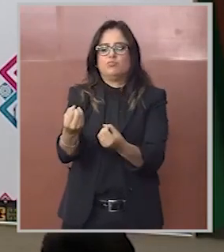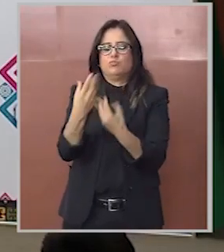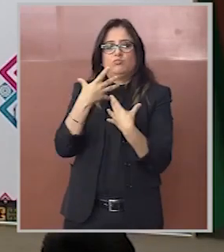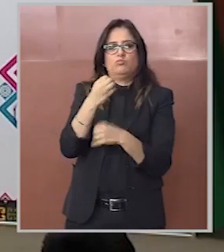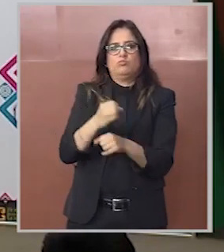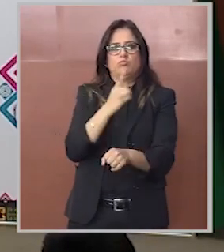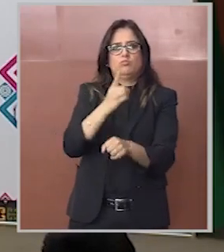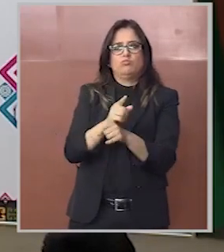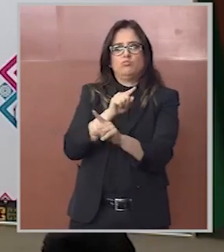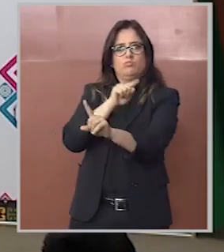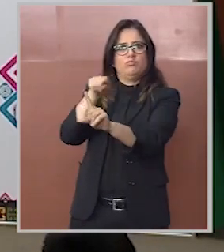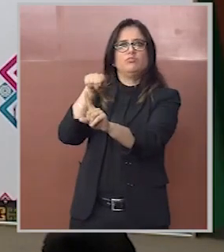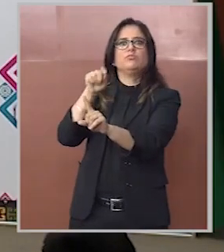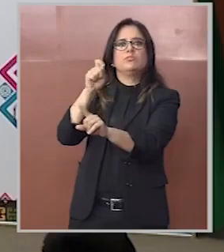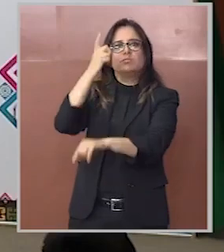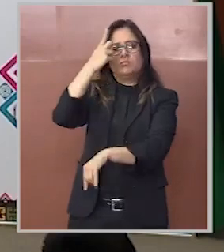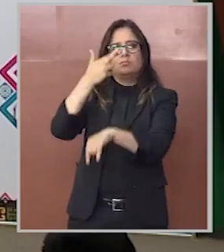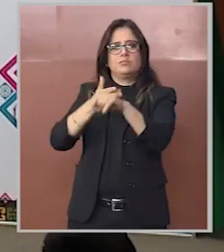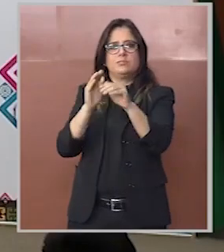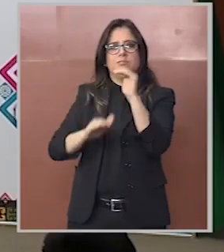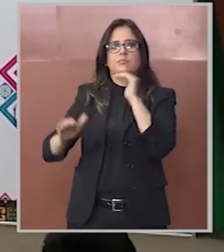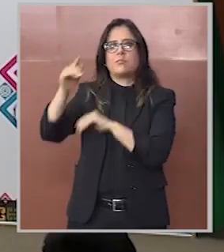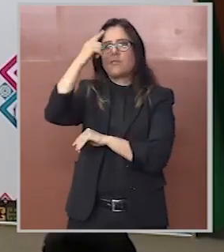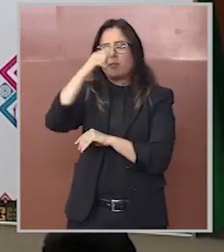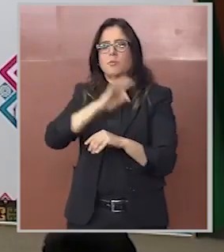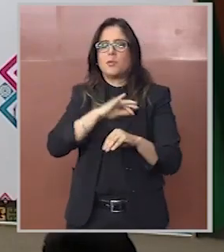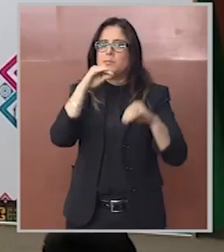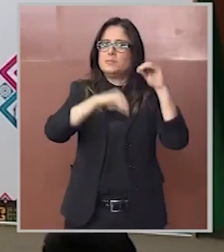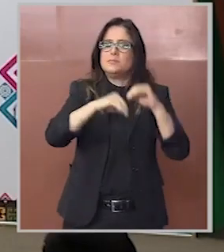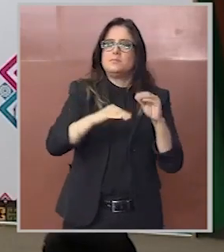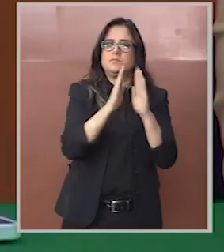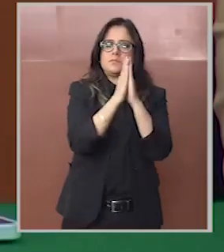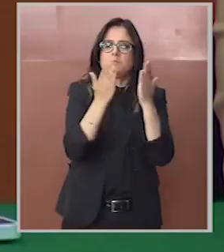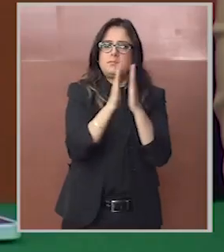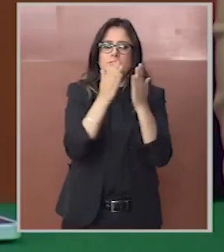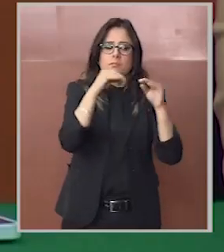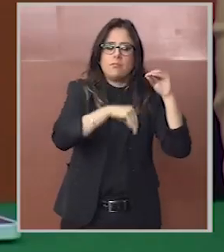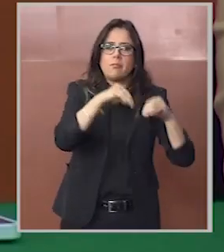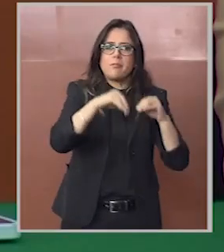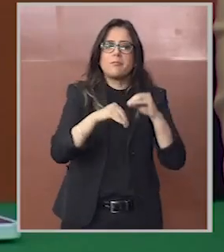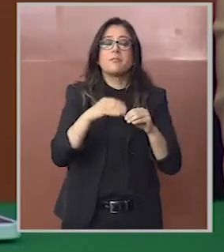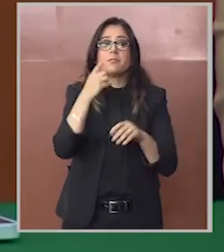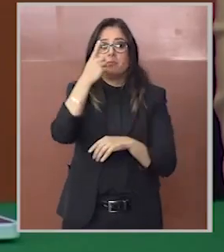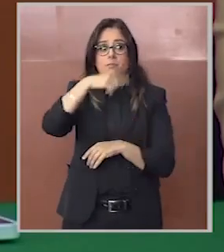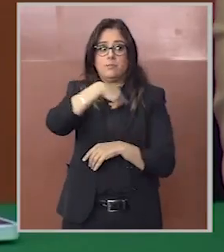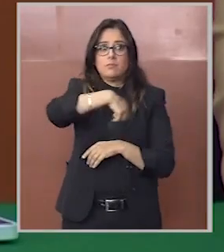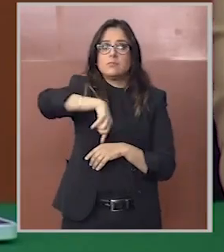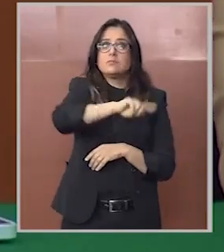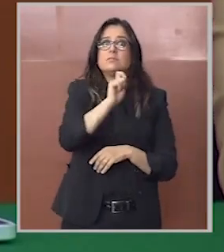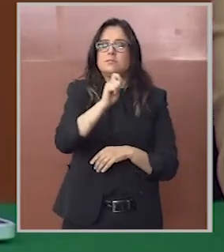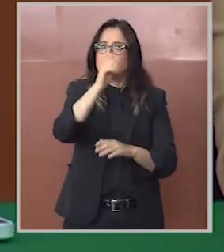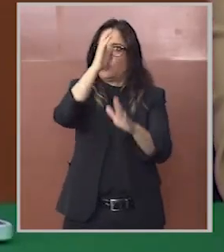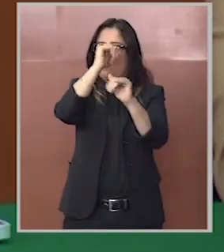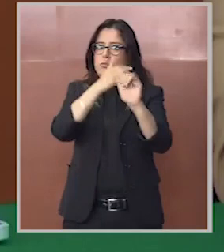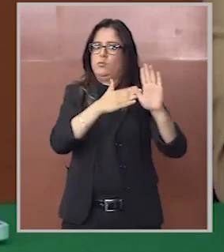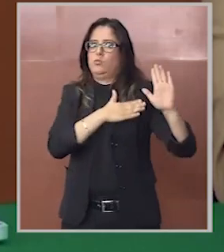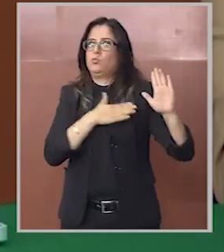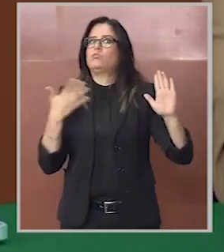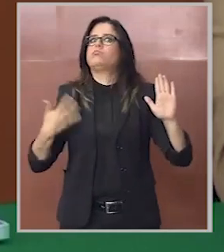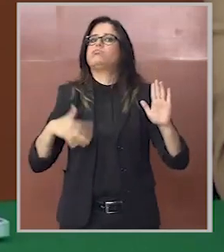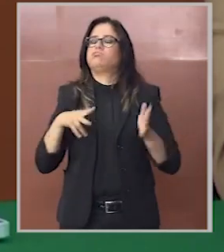dirección este para poder construir estas guías que para nosotras Pues implicó también un compromiso y una